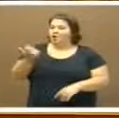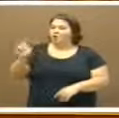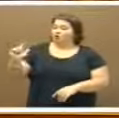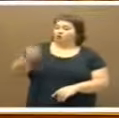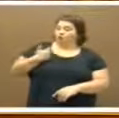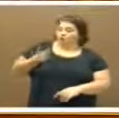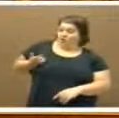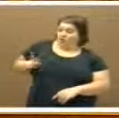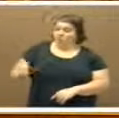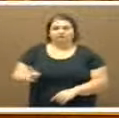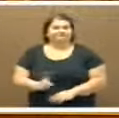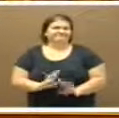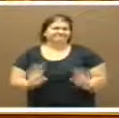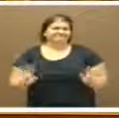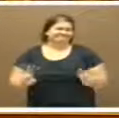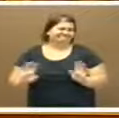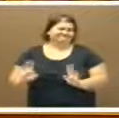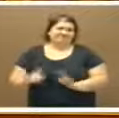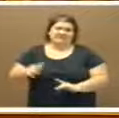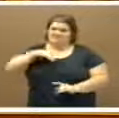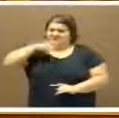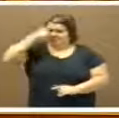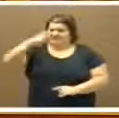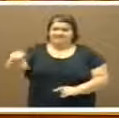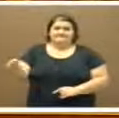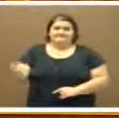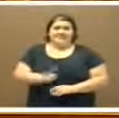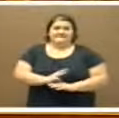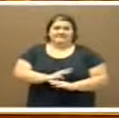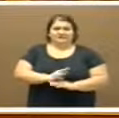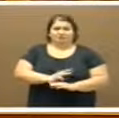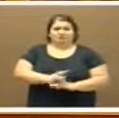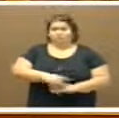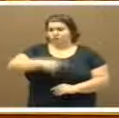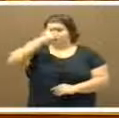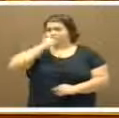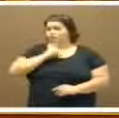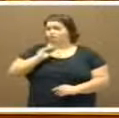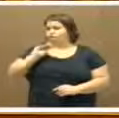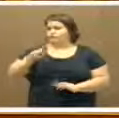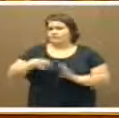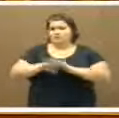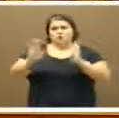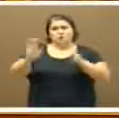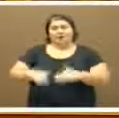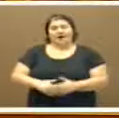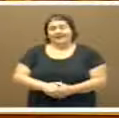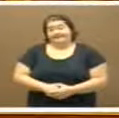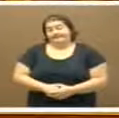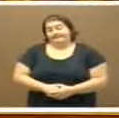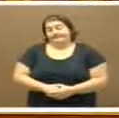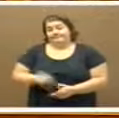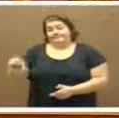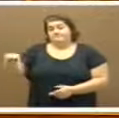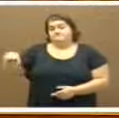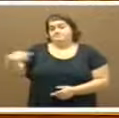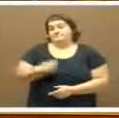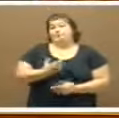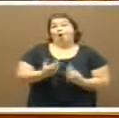Yo entiendo que su bajo nivel parlamentario y sus faltas de recursos le lleven a meterse conmigo.